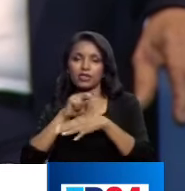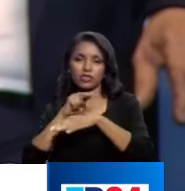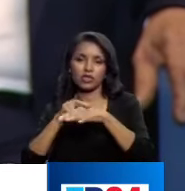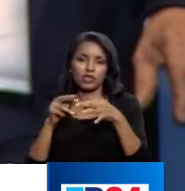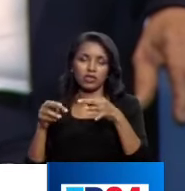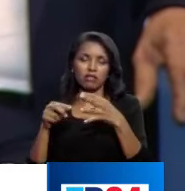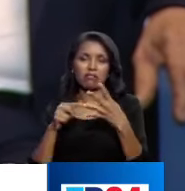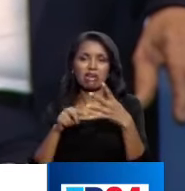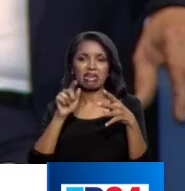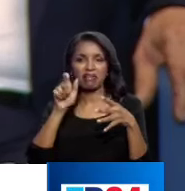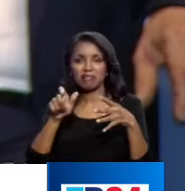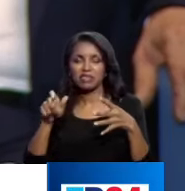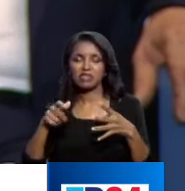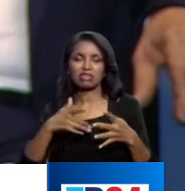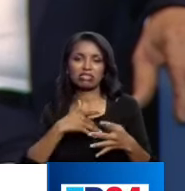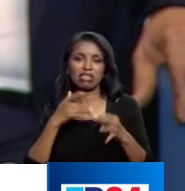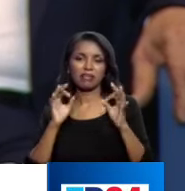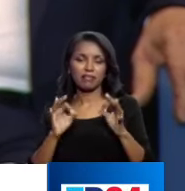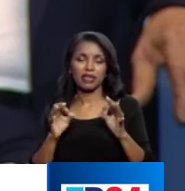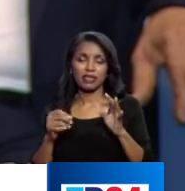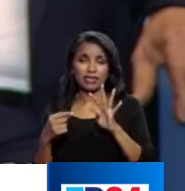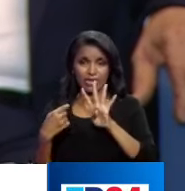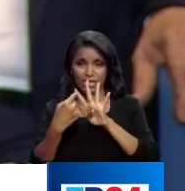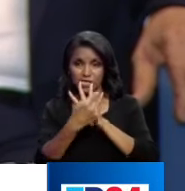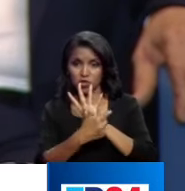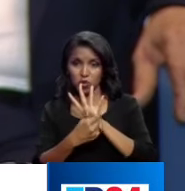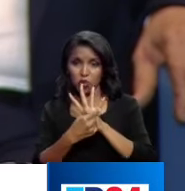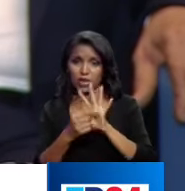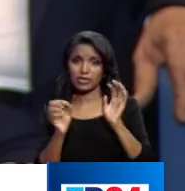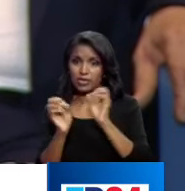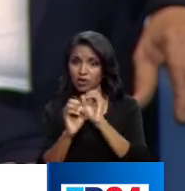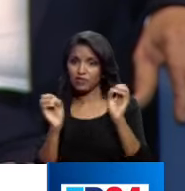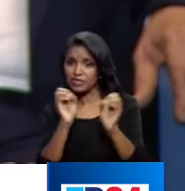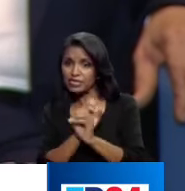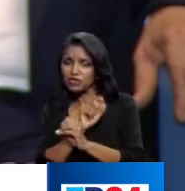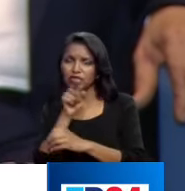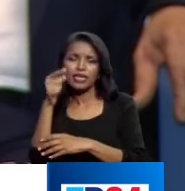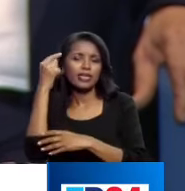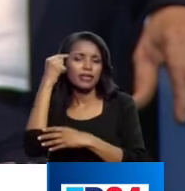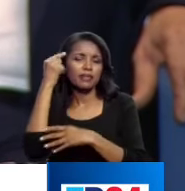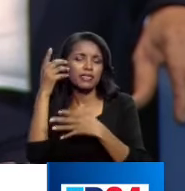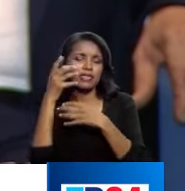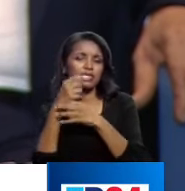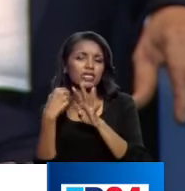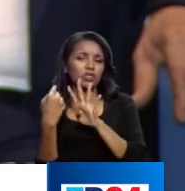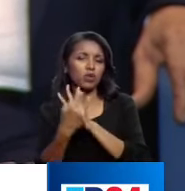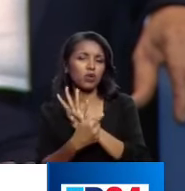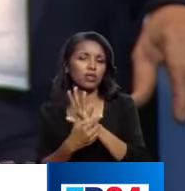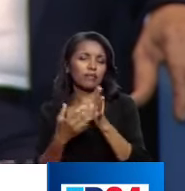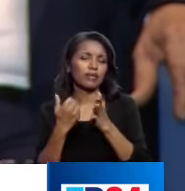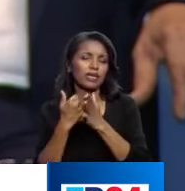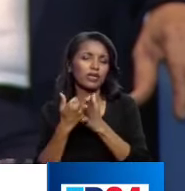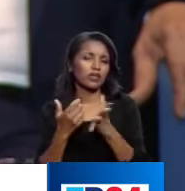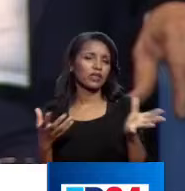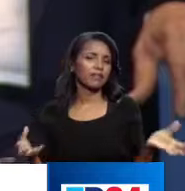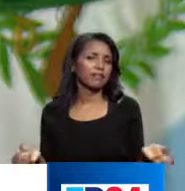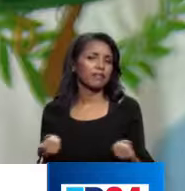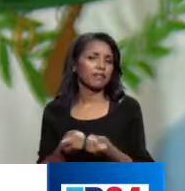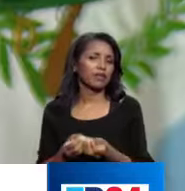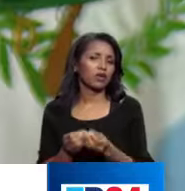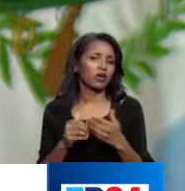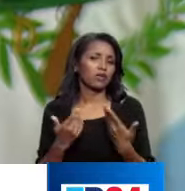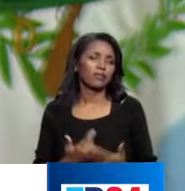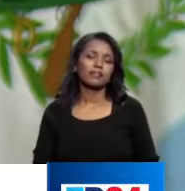experiencia del visitante. ¿Qué propuestas incluiría su gobierno para mejorar la interacción entre estos cuatro actores? Tiene un